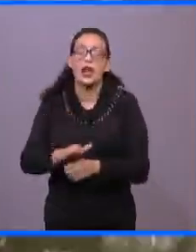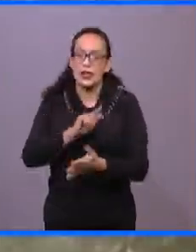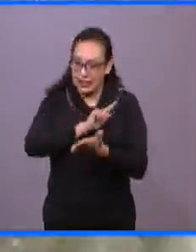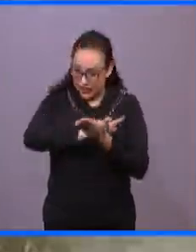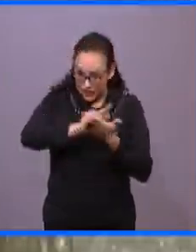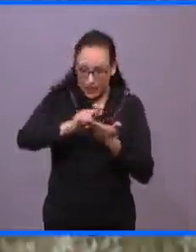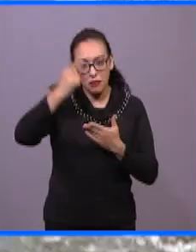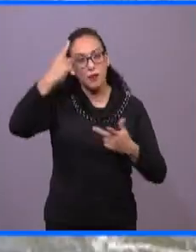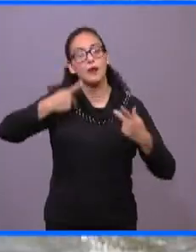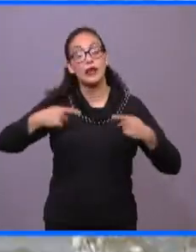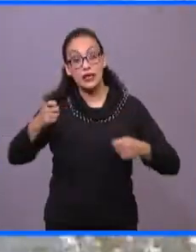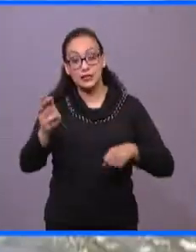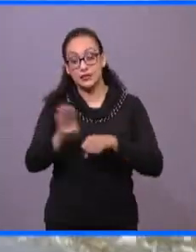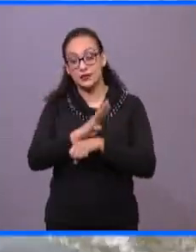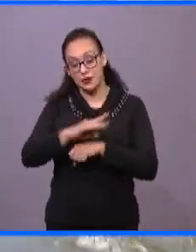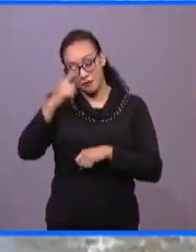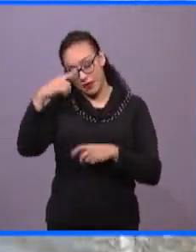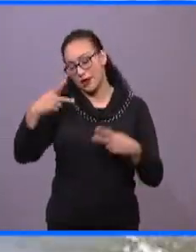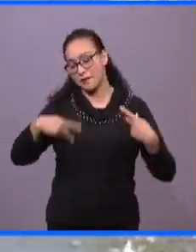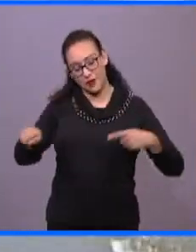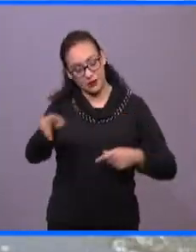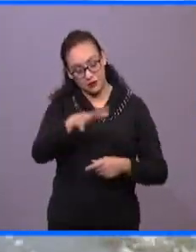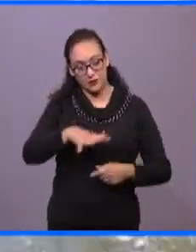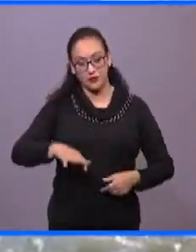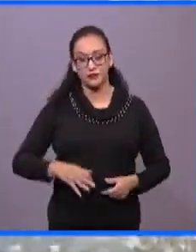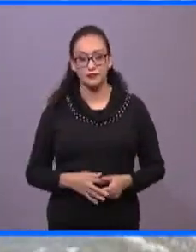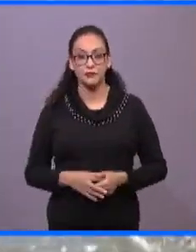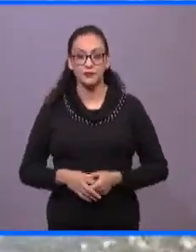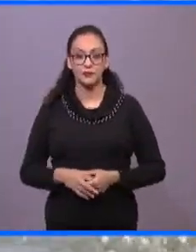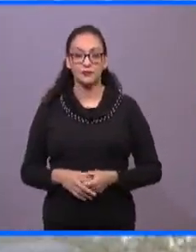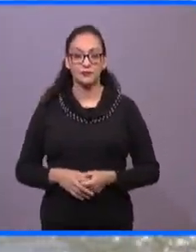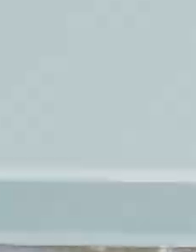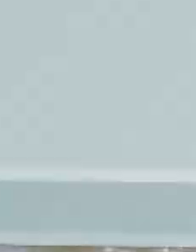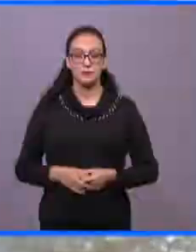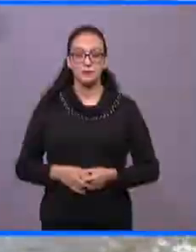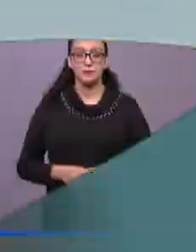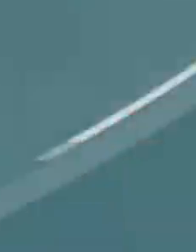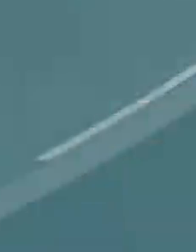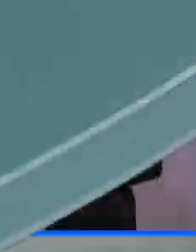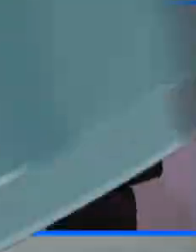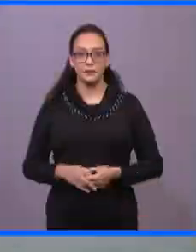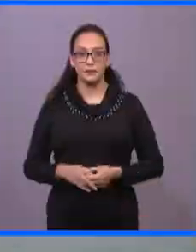suficiente para beneficio de las generaciones actuales y futuras.